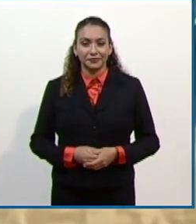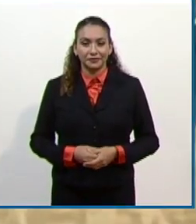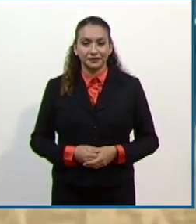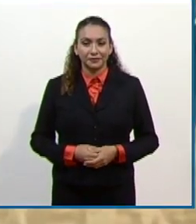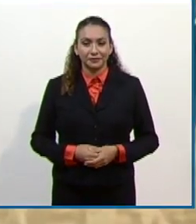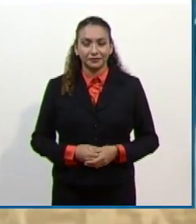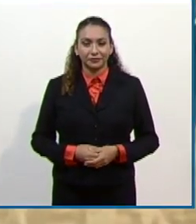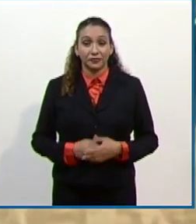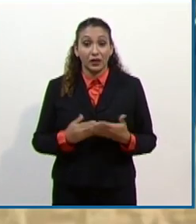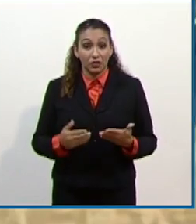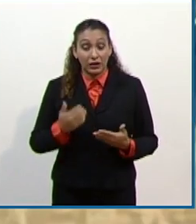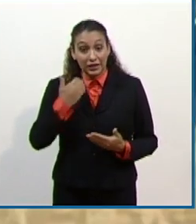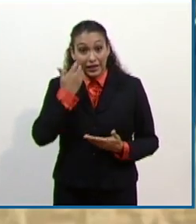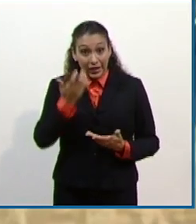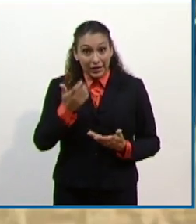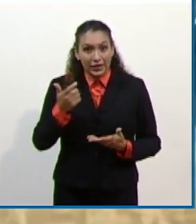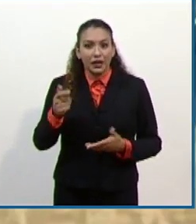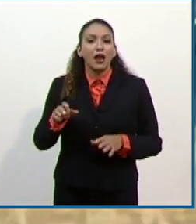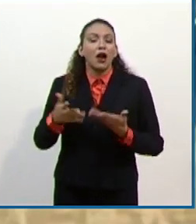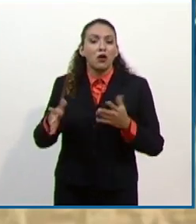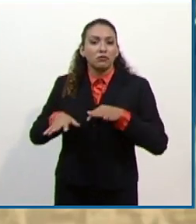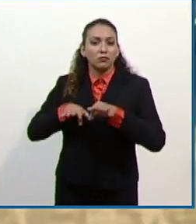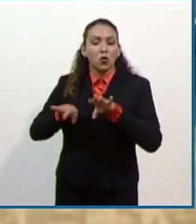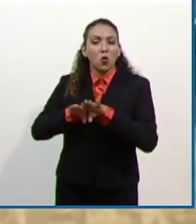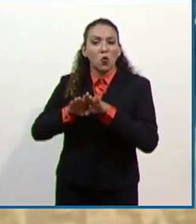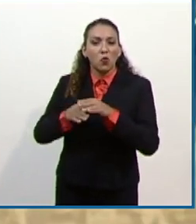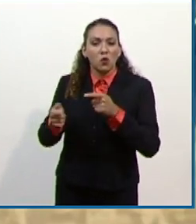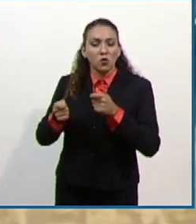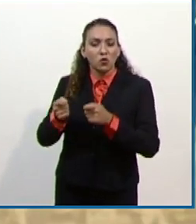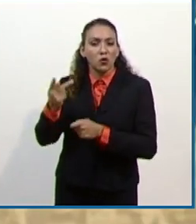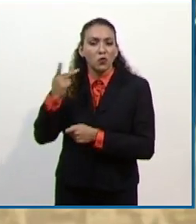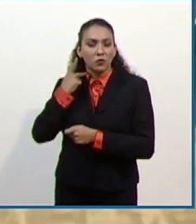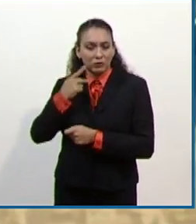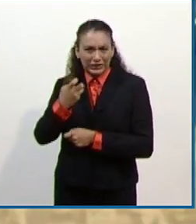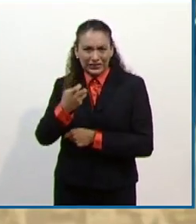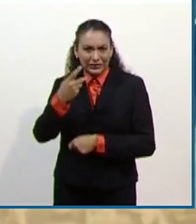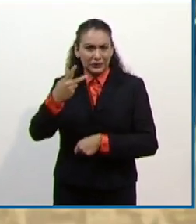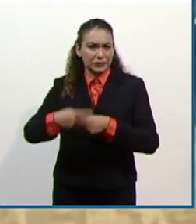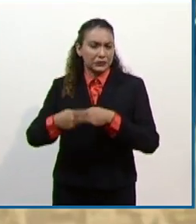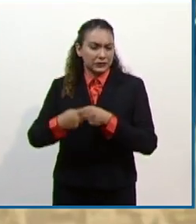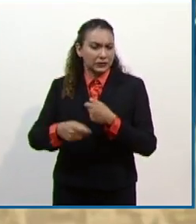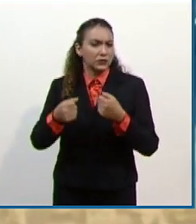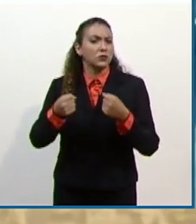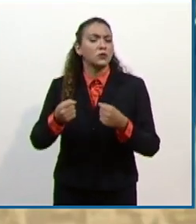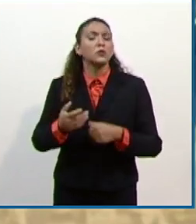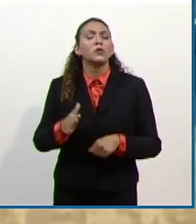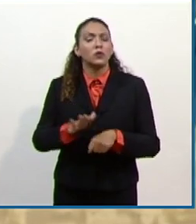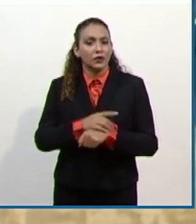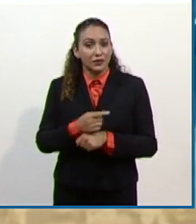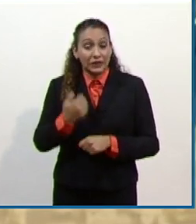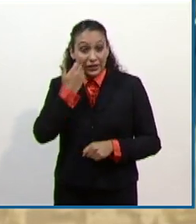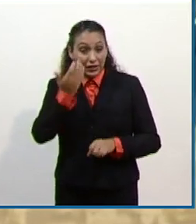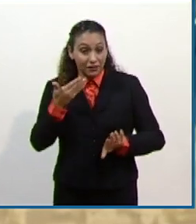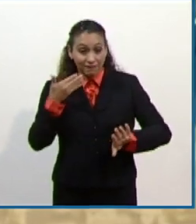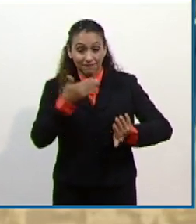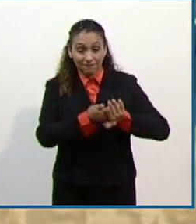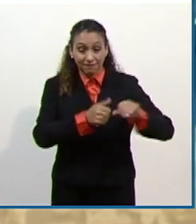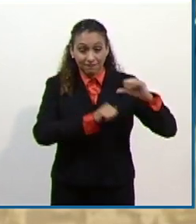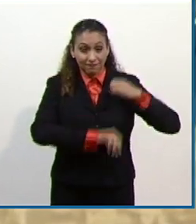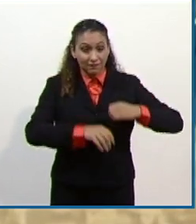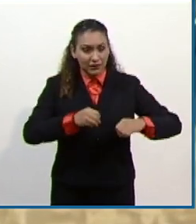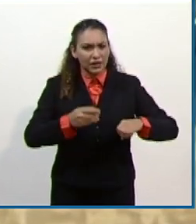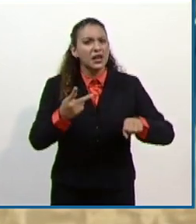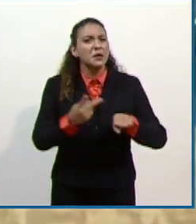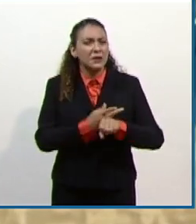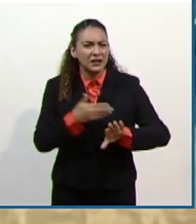La politización del presupuesto conlleva riesgos. El afectar financieramente al Poder Judicial no solo implica